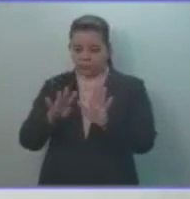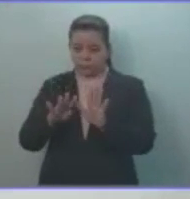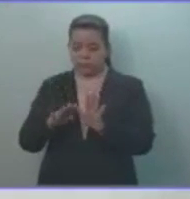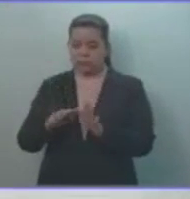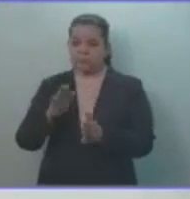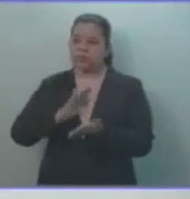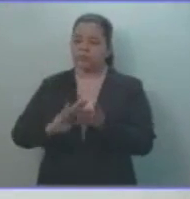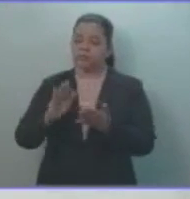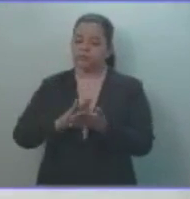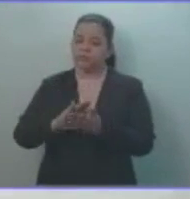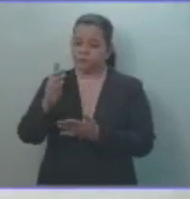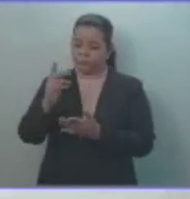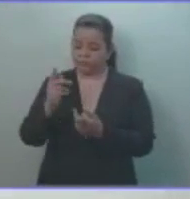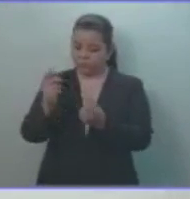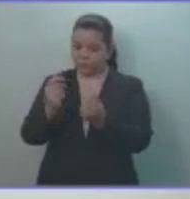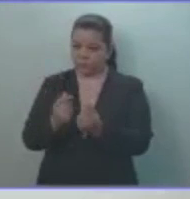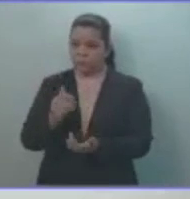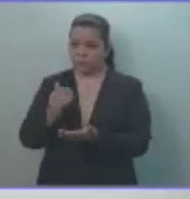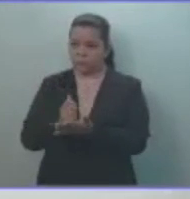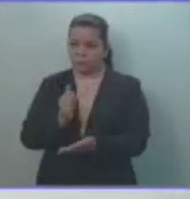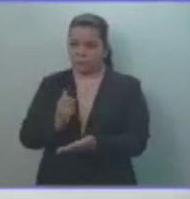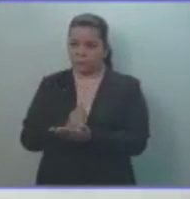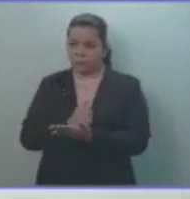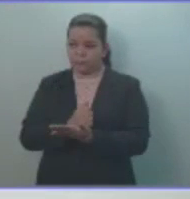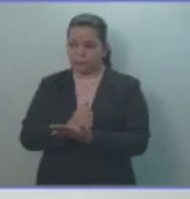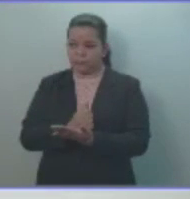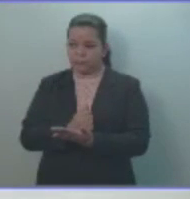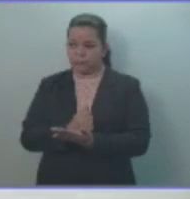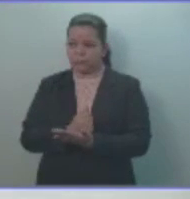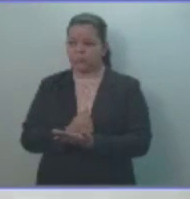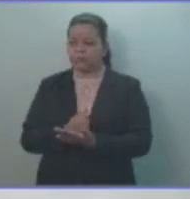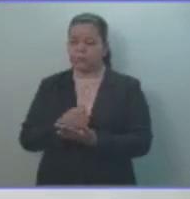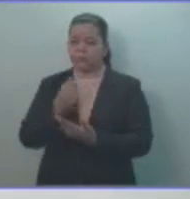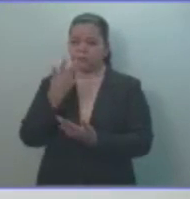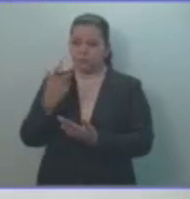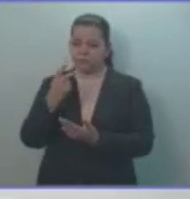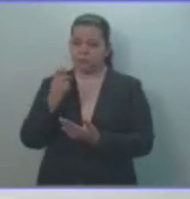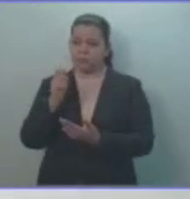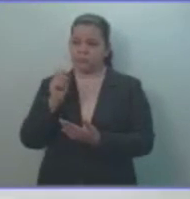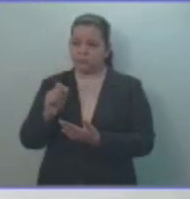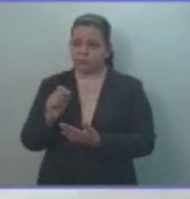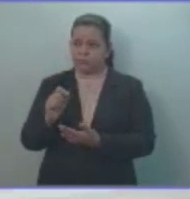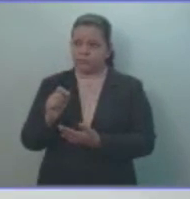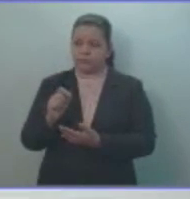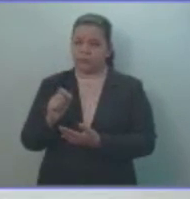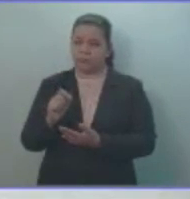déficit fiscal del sector público no financiero es de